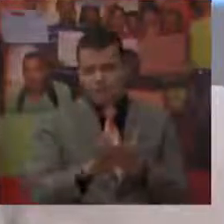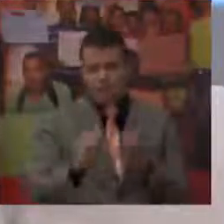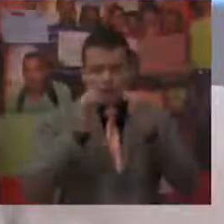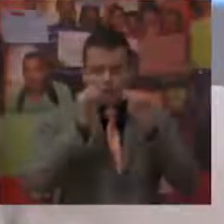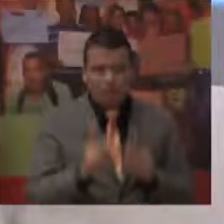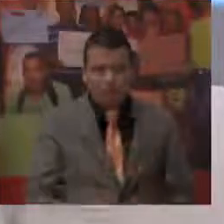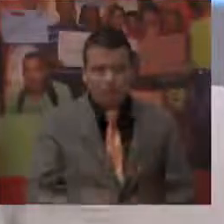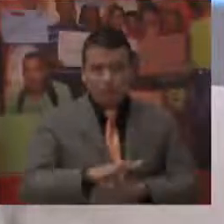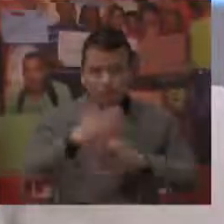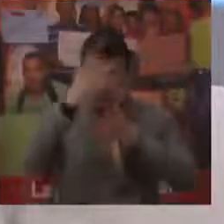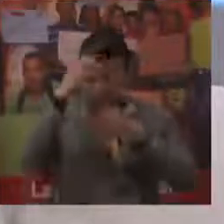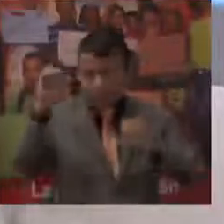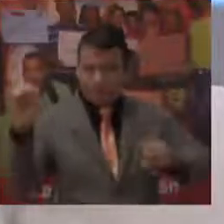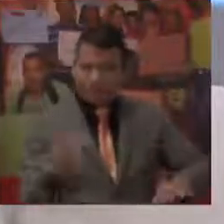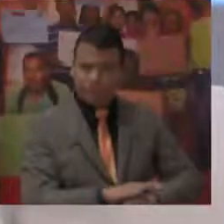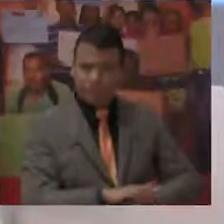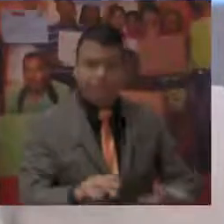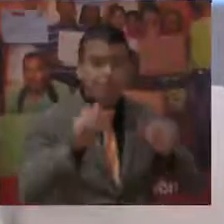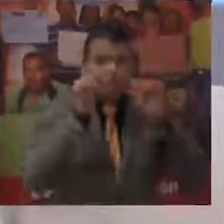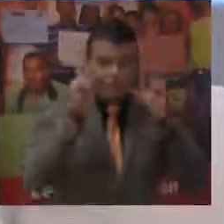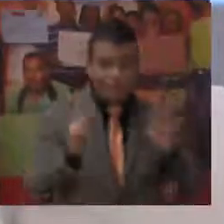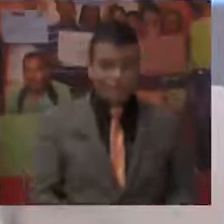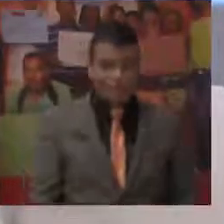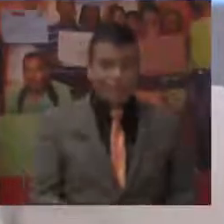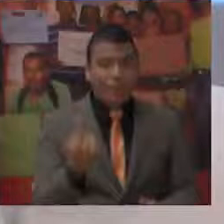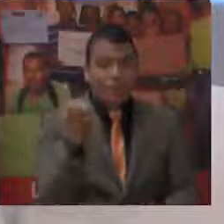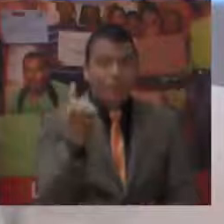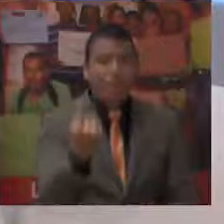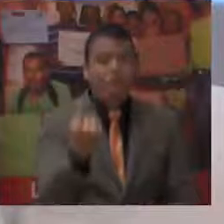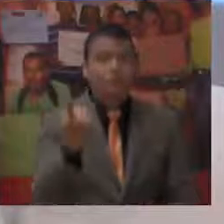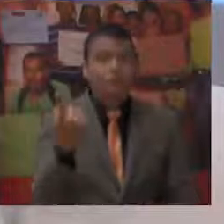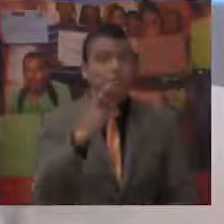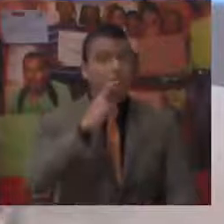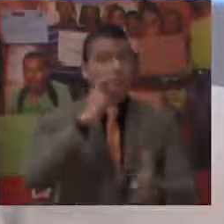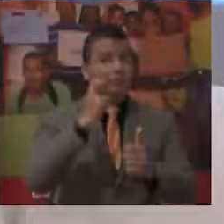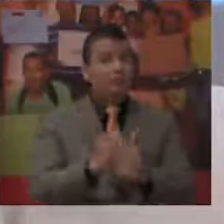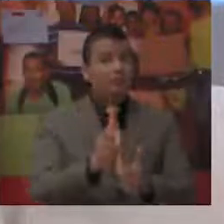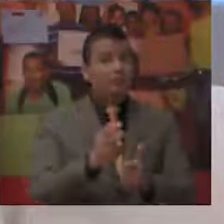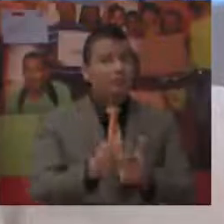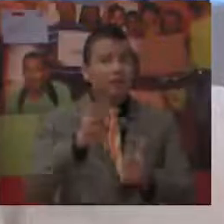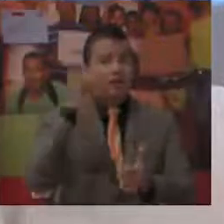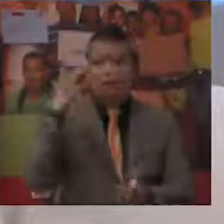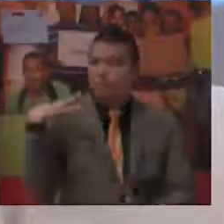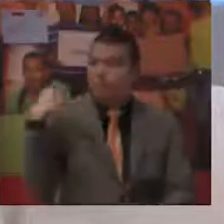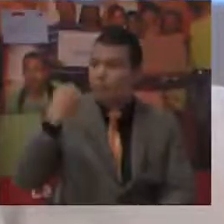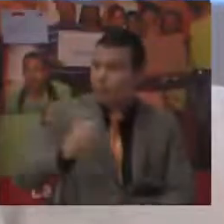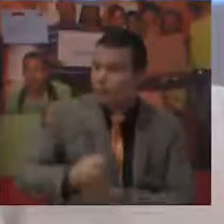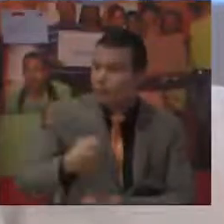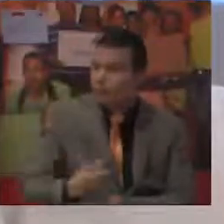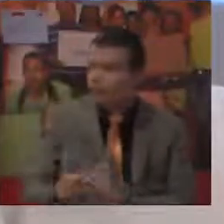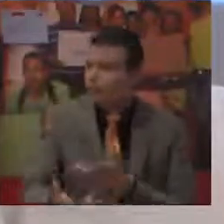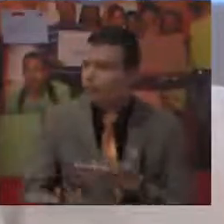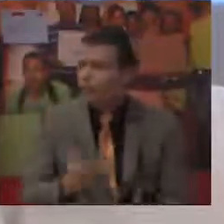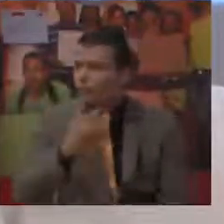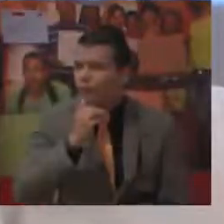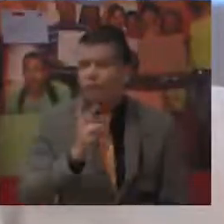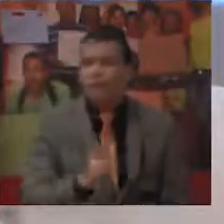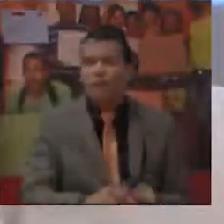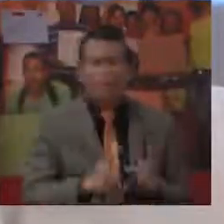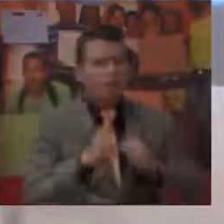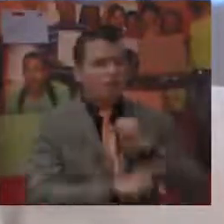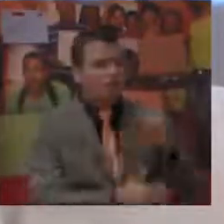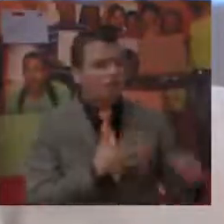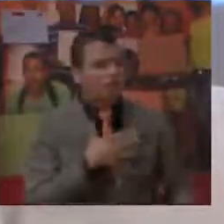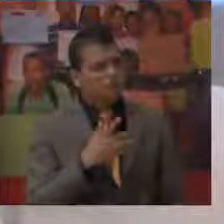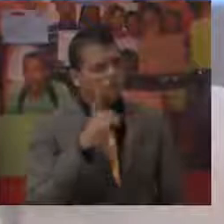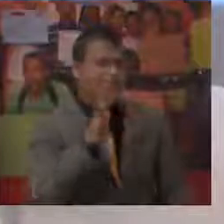desmovilizado de autodefensas en este momento es supremamente difícil acceder a un empleo, porque usted vaya con su condena, entonces